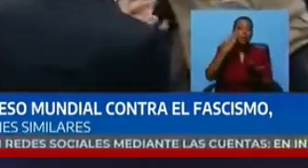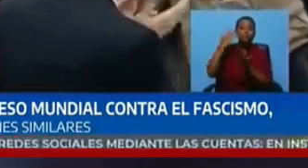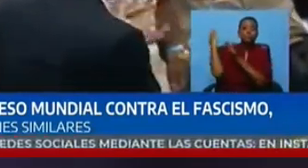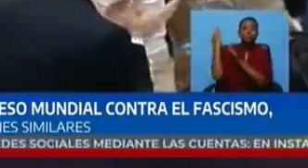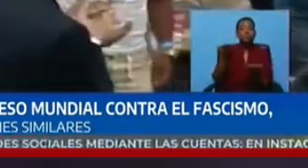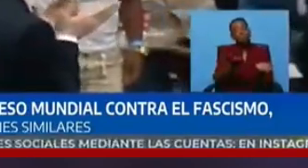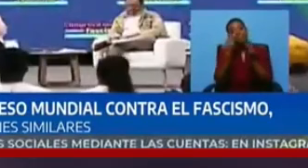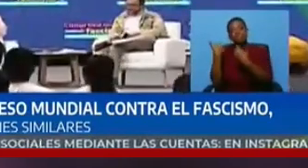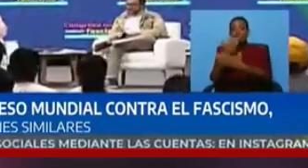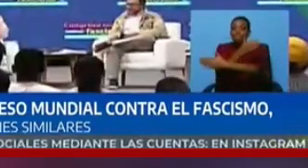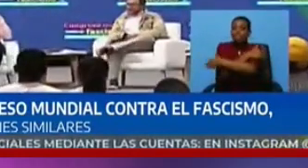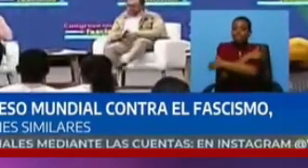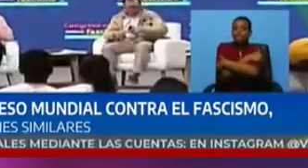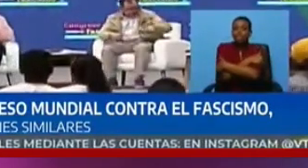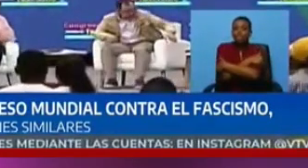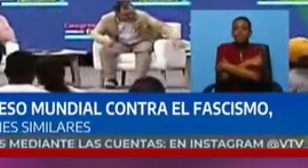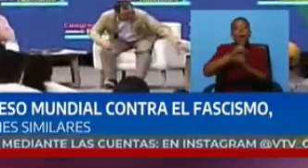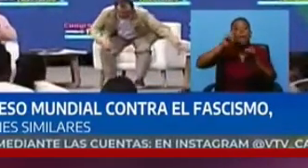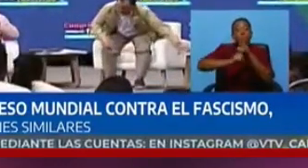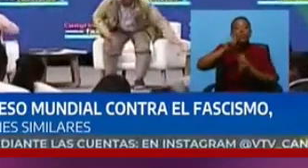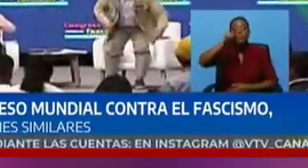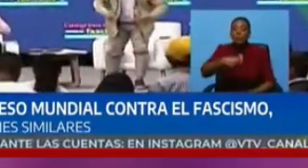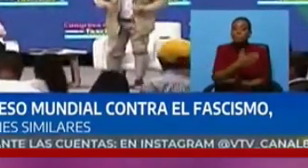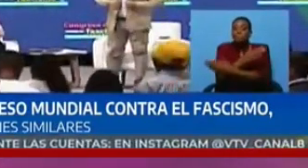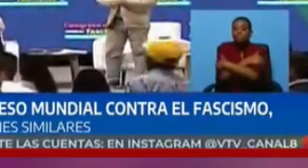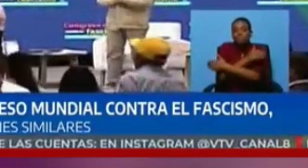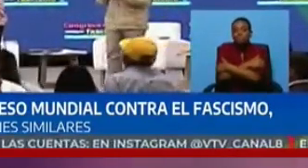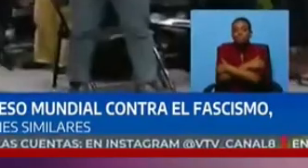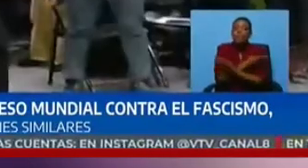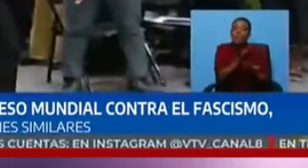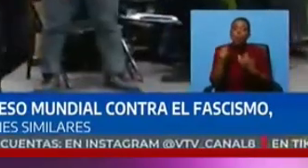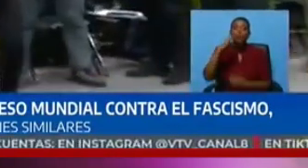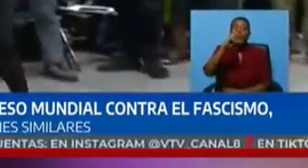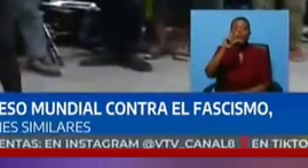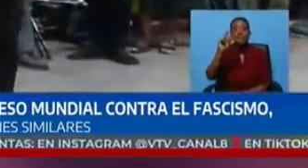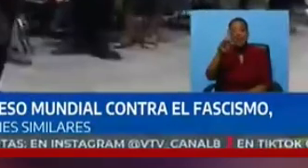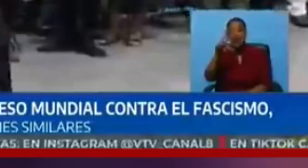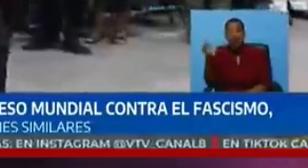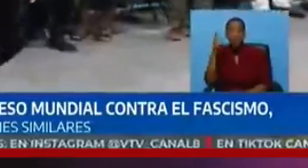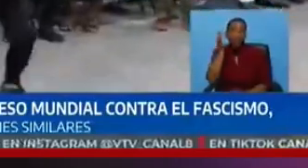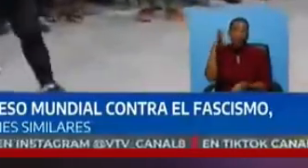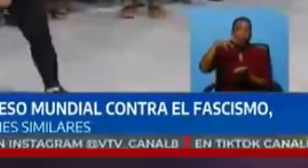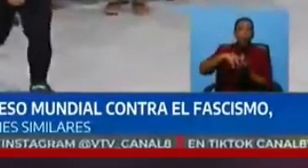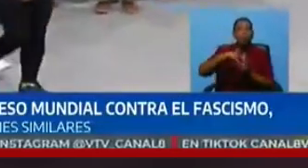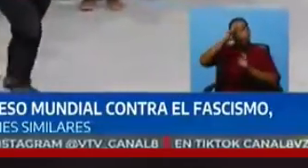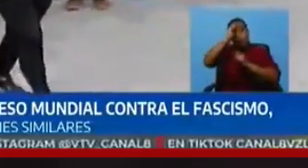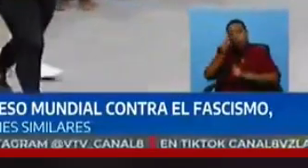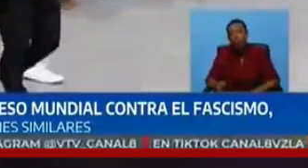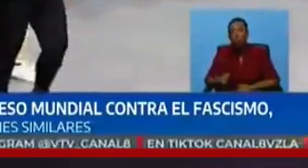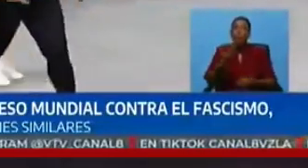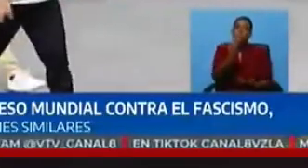la Carlota, donde estábamos todos los delegados y delegadas, a las familias de quienes